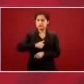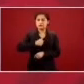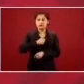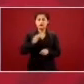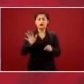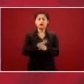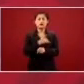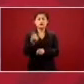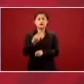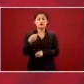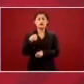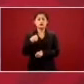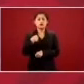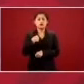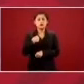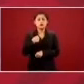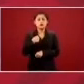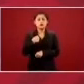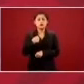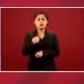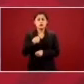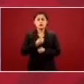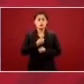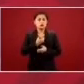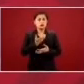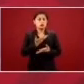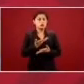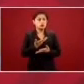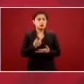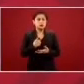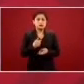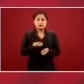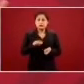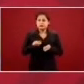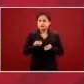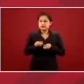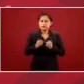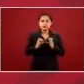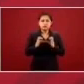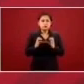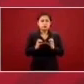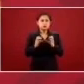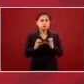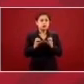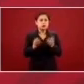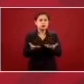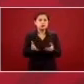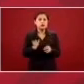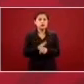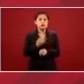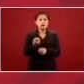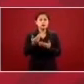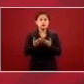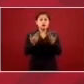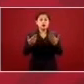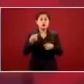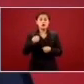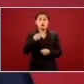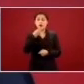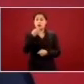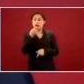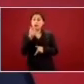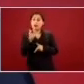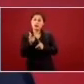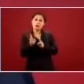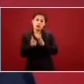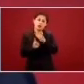cuidando lo que digo, ahora por eso hablo hasta más despacio, de por sí no hablo